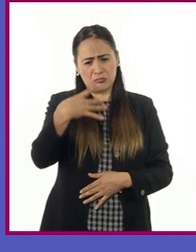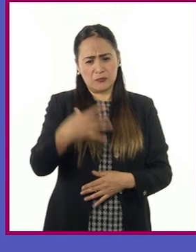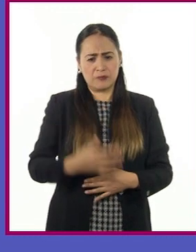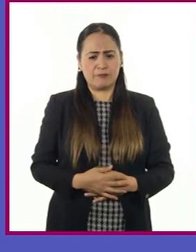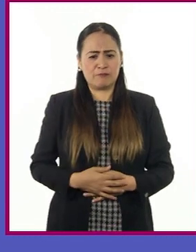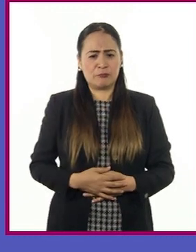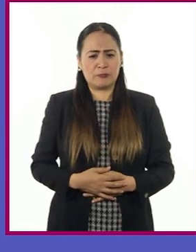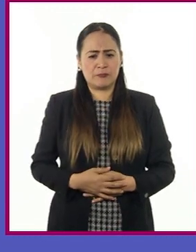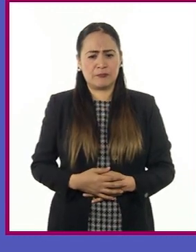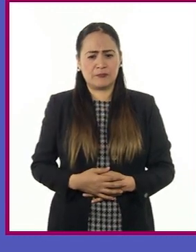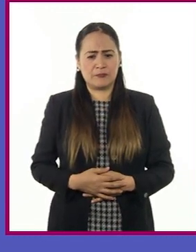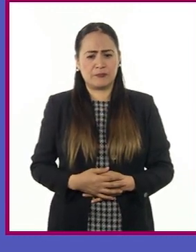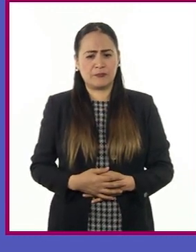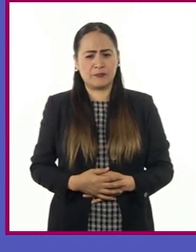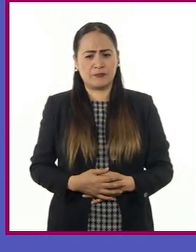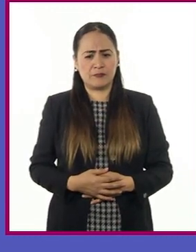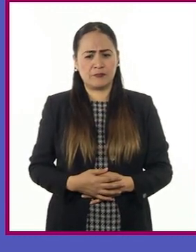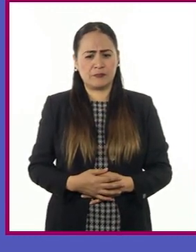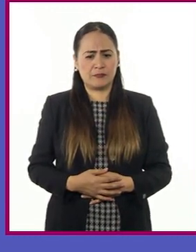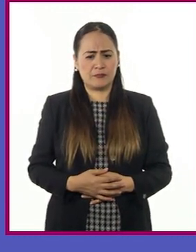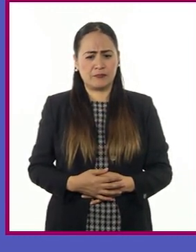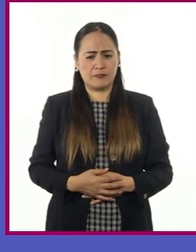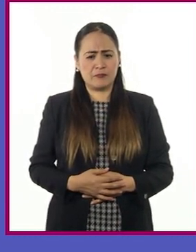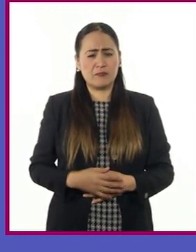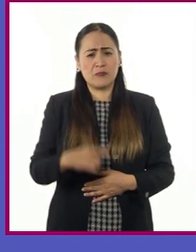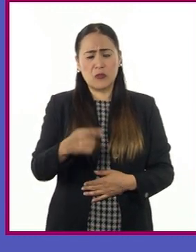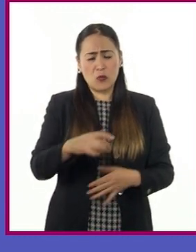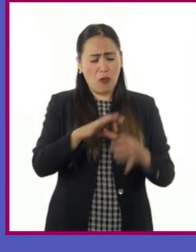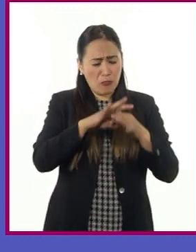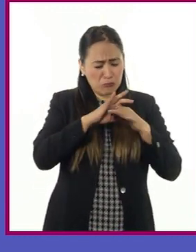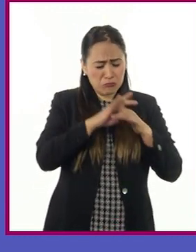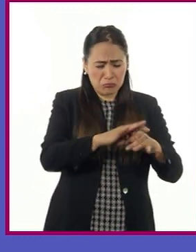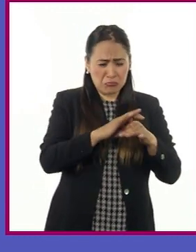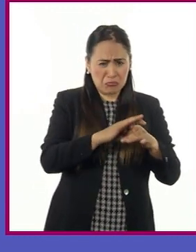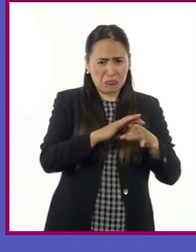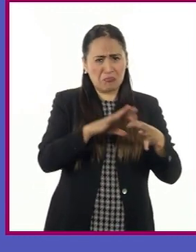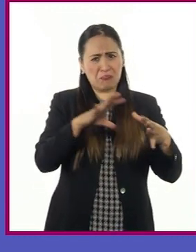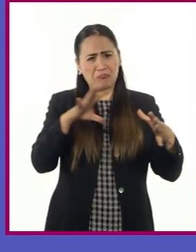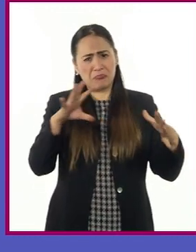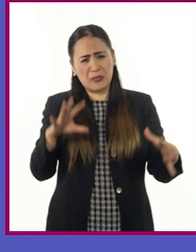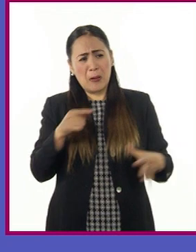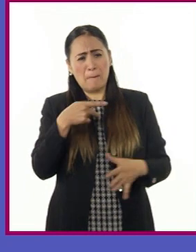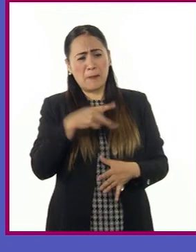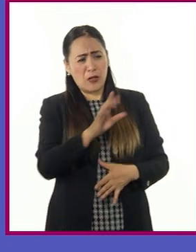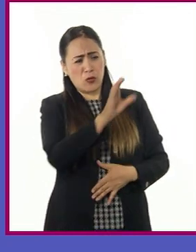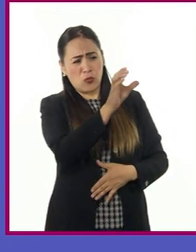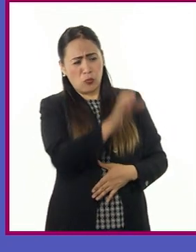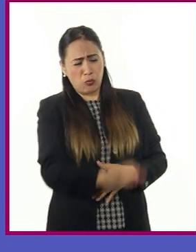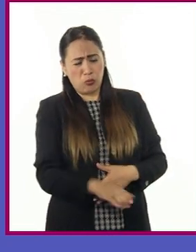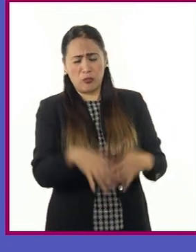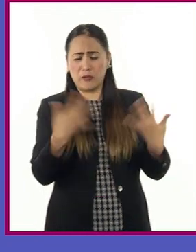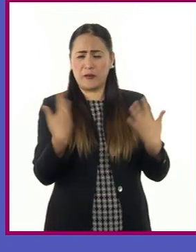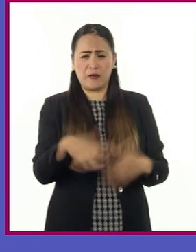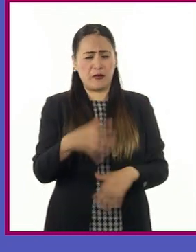que aunque dejas burlado el lazo estrecho, tu forma fantástica ceñía.